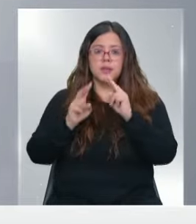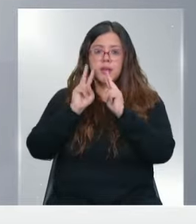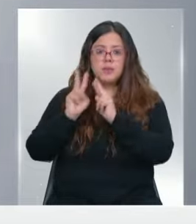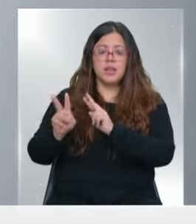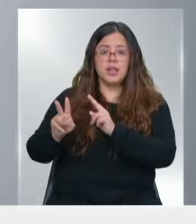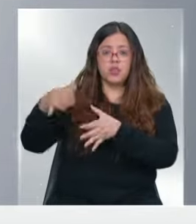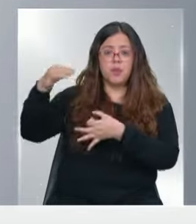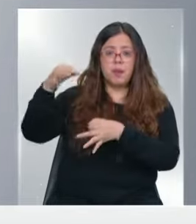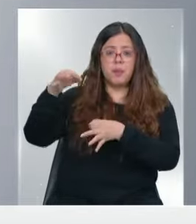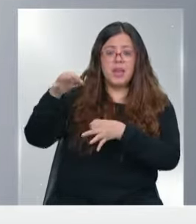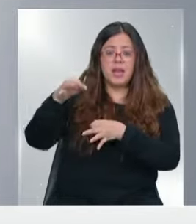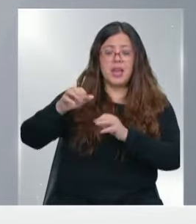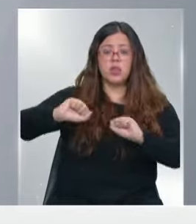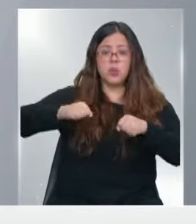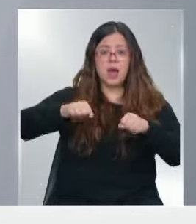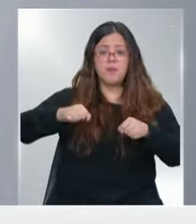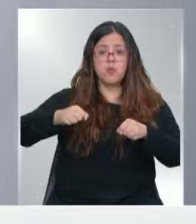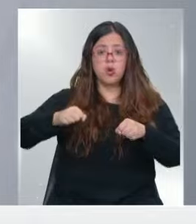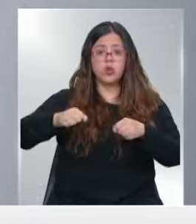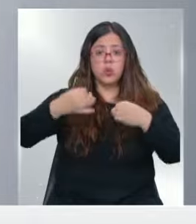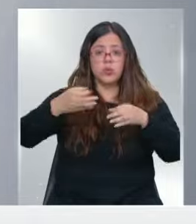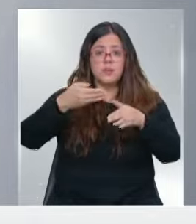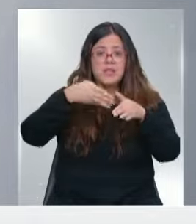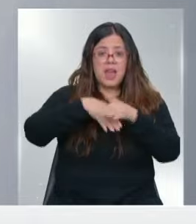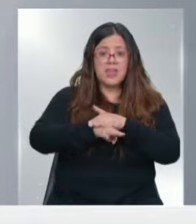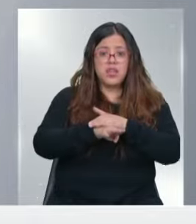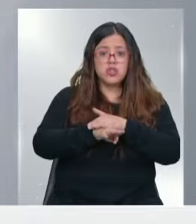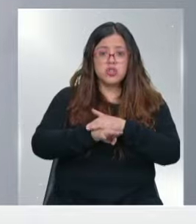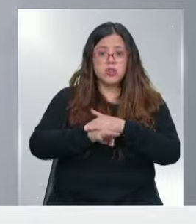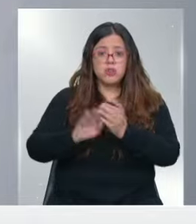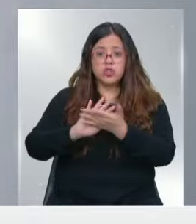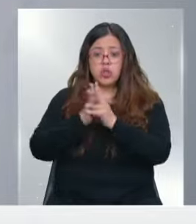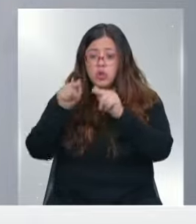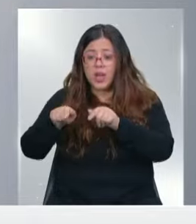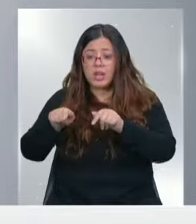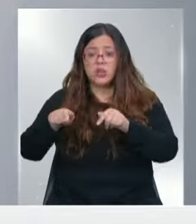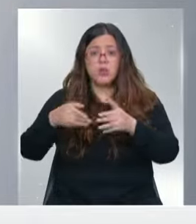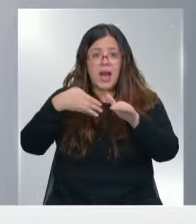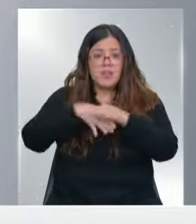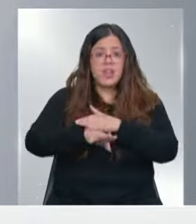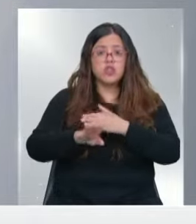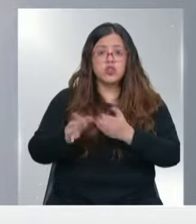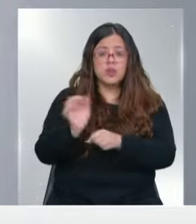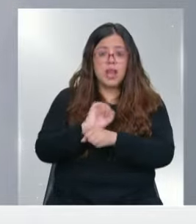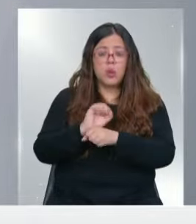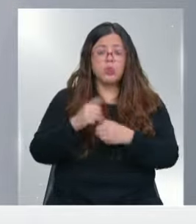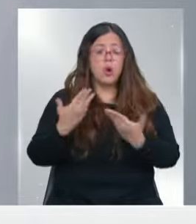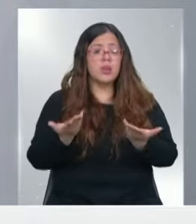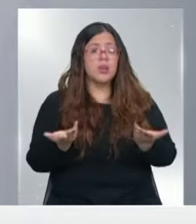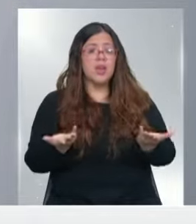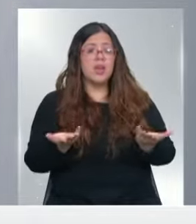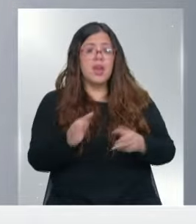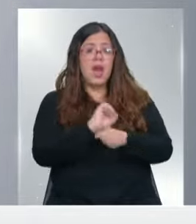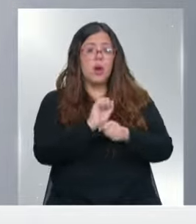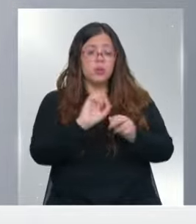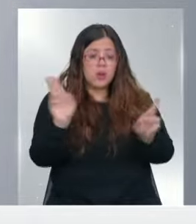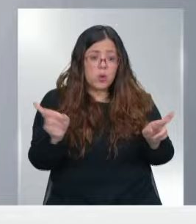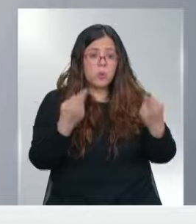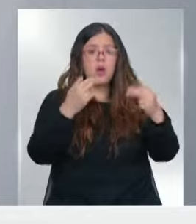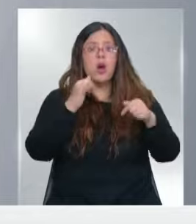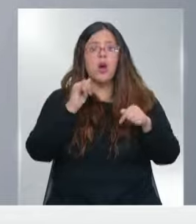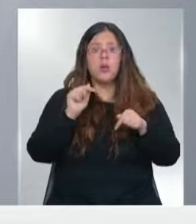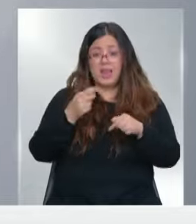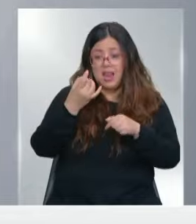Esos papeles ahí son de unas motos que estaban dentro del auto. Todos estos documentos estaban dentro del auto. A pesar de que el vehículo fue recuperado, no es el único en el